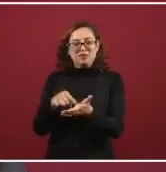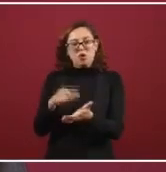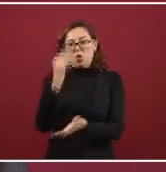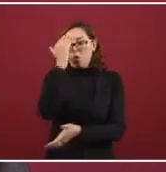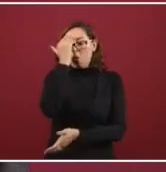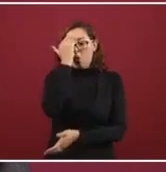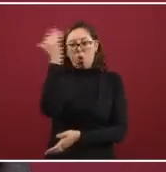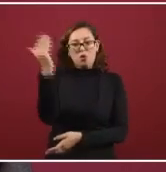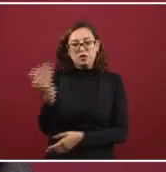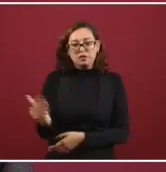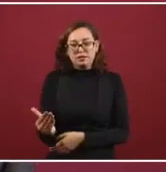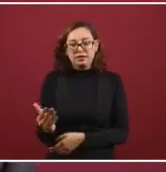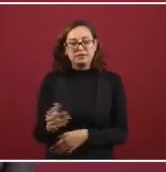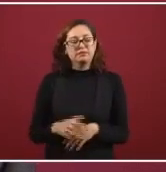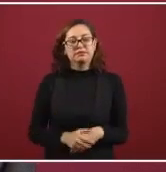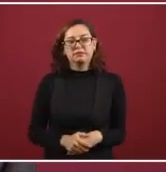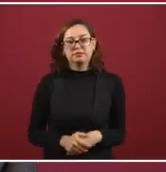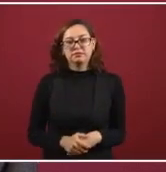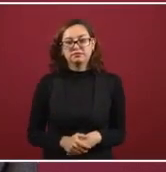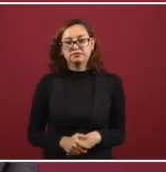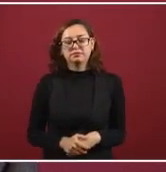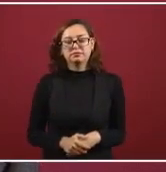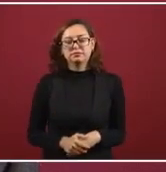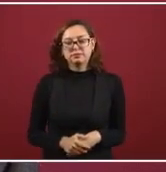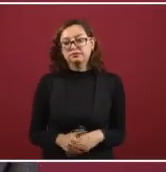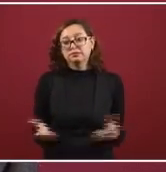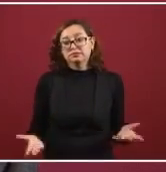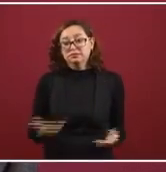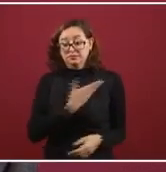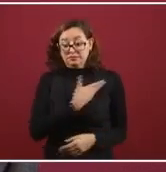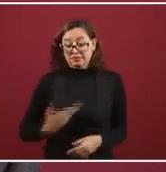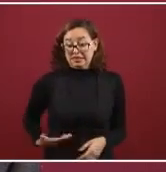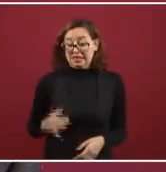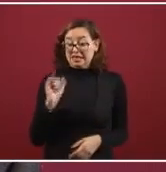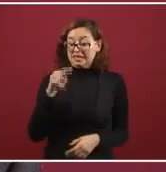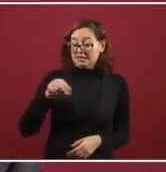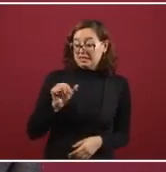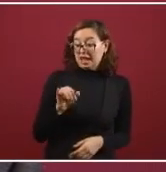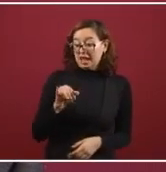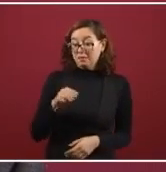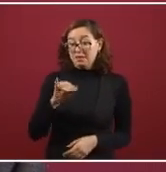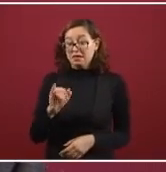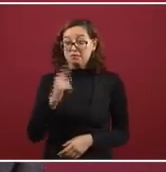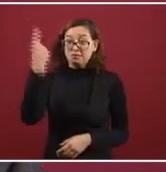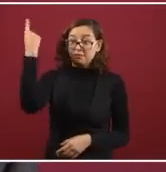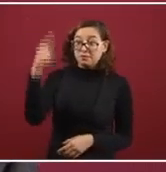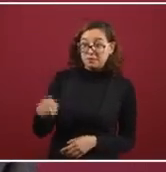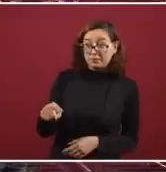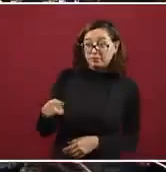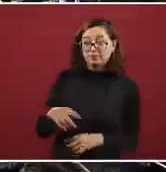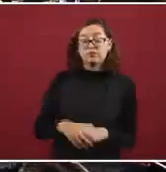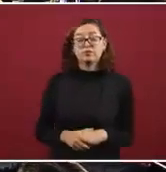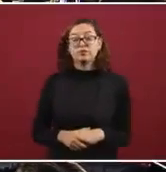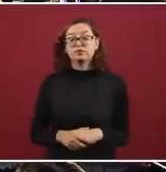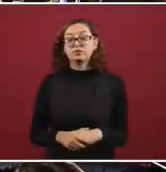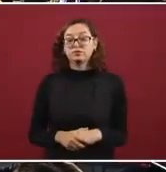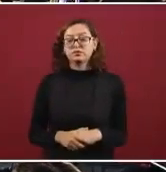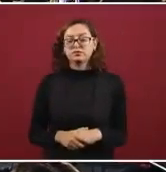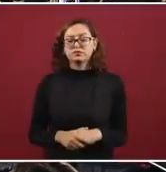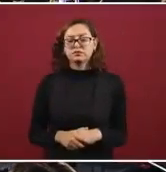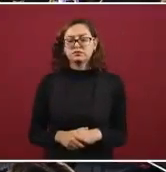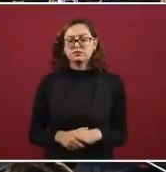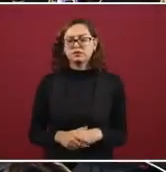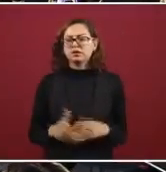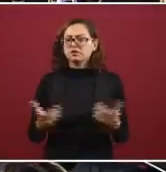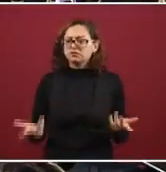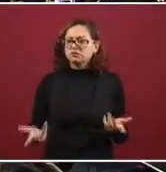la orden que dio el presidente al Instituto Nacional de Migración, ahora que entró Garduño, es cuál es el modelo que